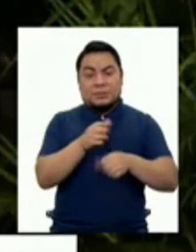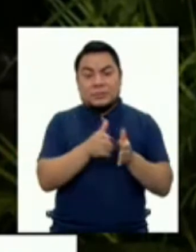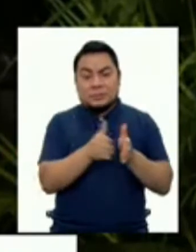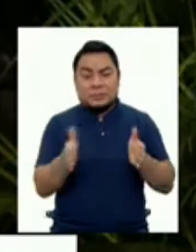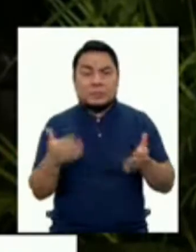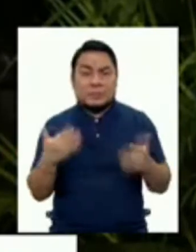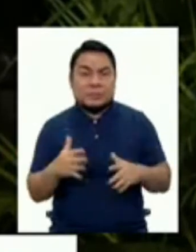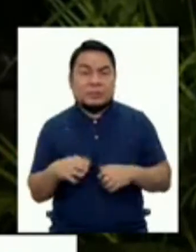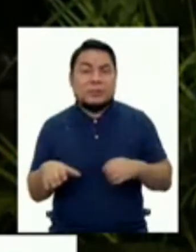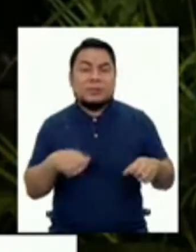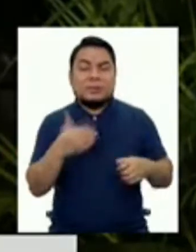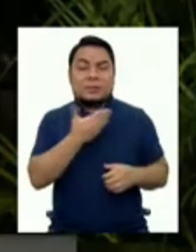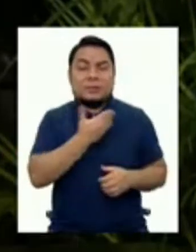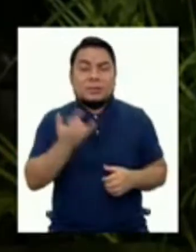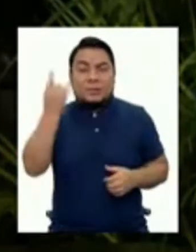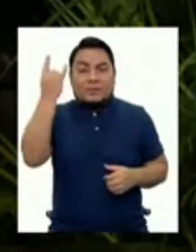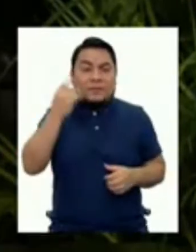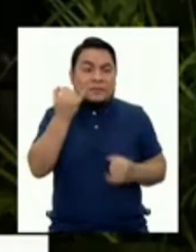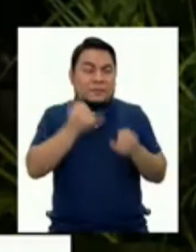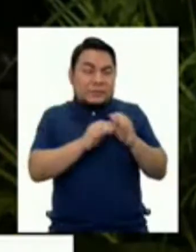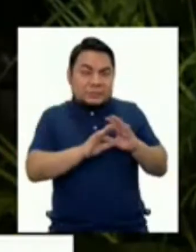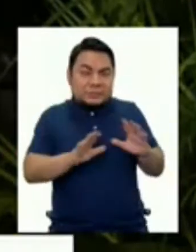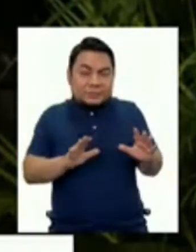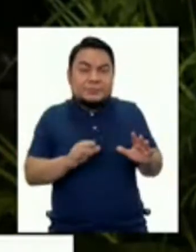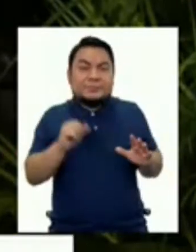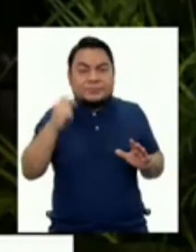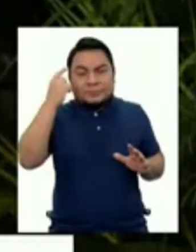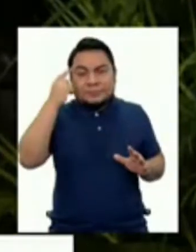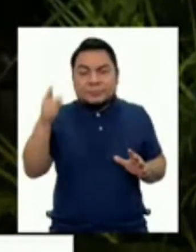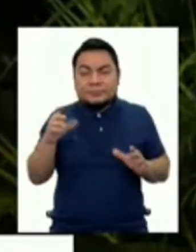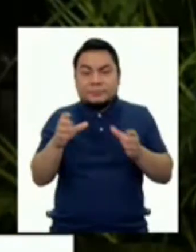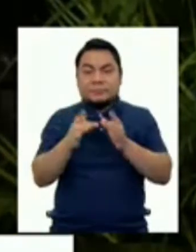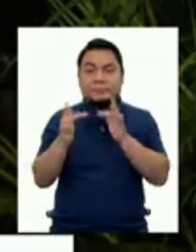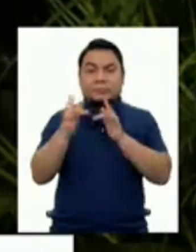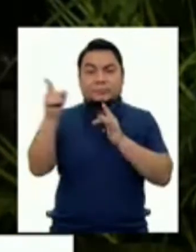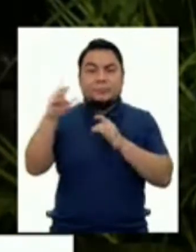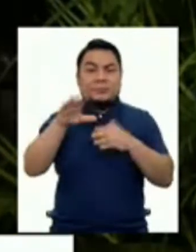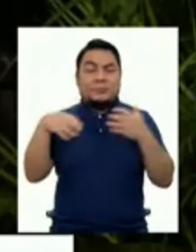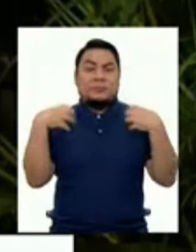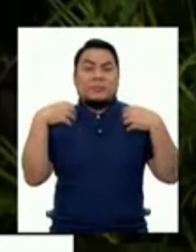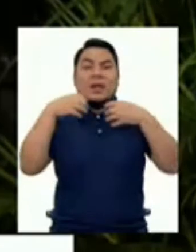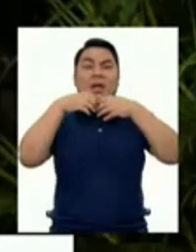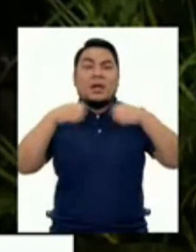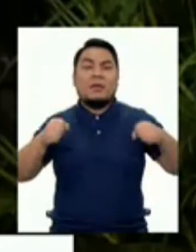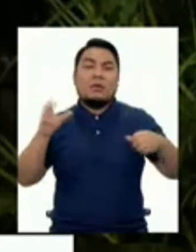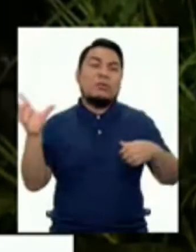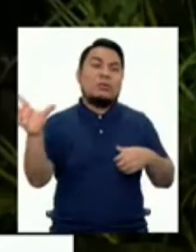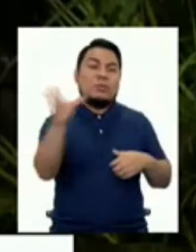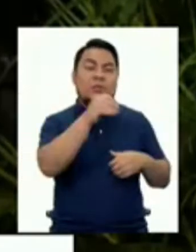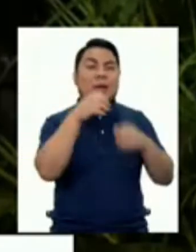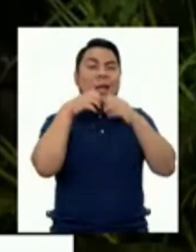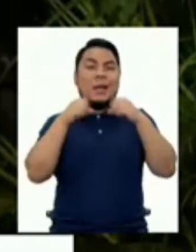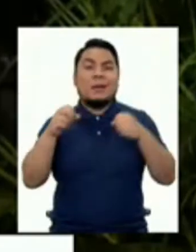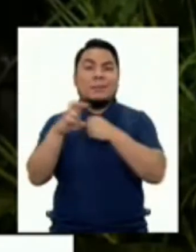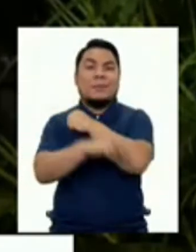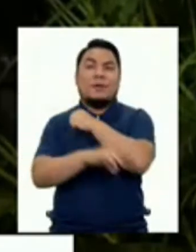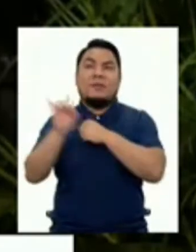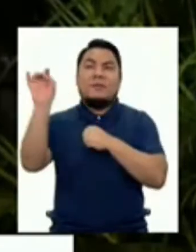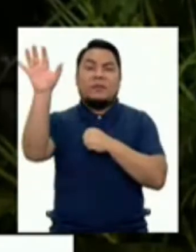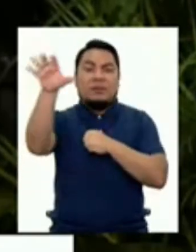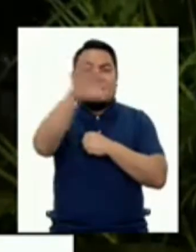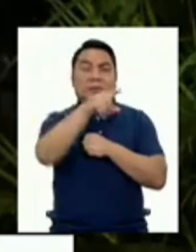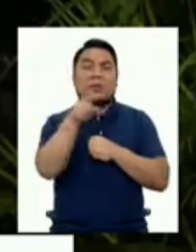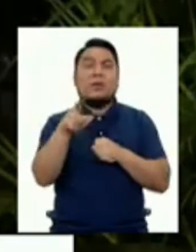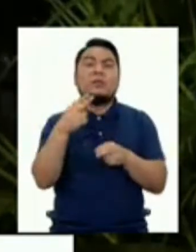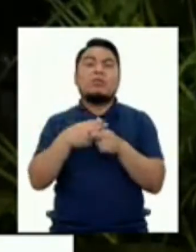se determinó el estado de emergencia nacional, se dispuso a través de Cancillería que todas nuestras embajadas y nuestros consulados levanten